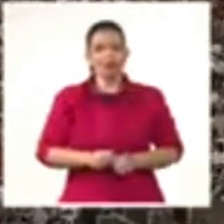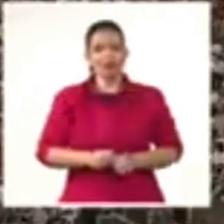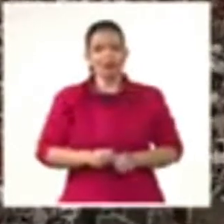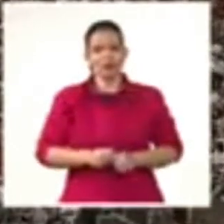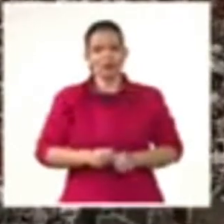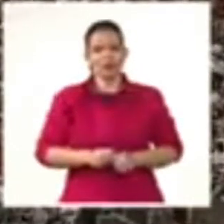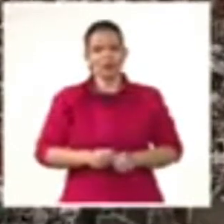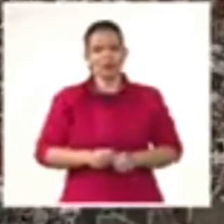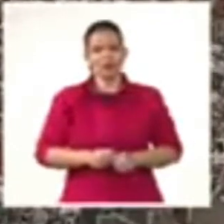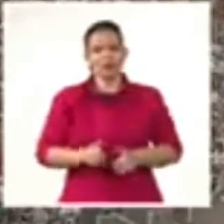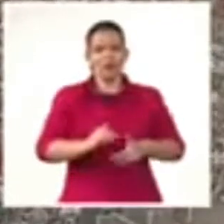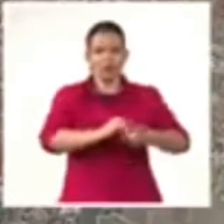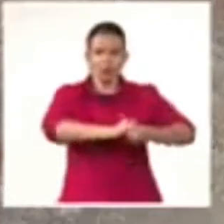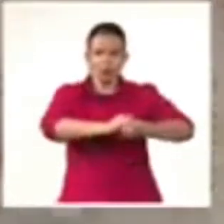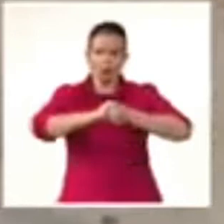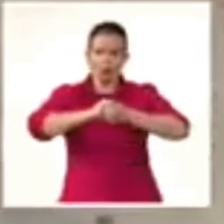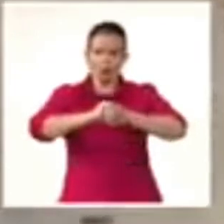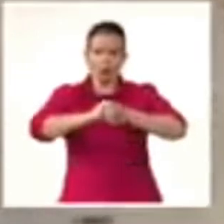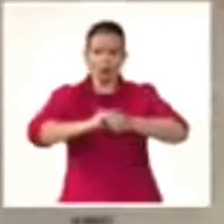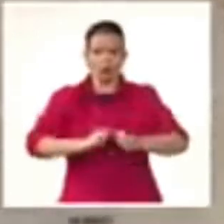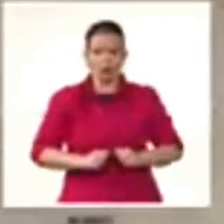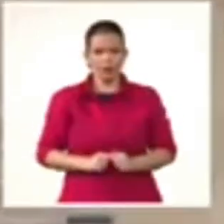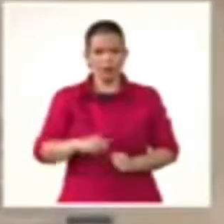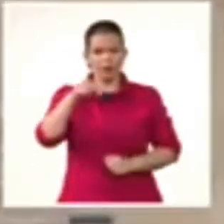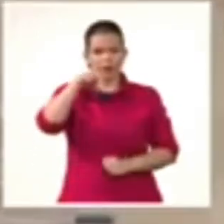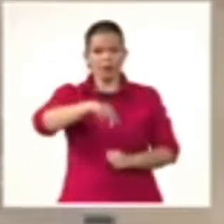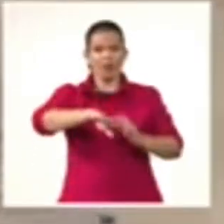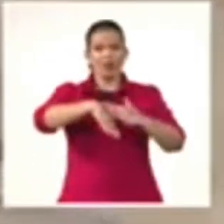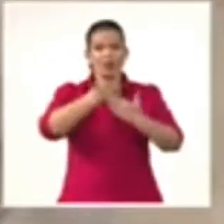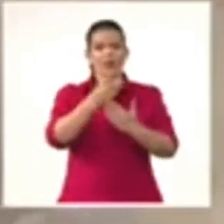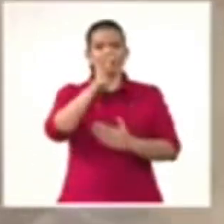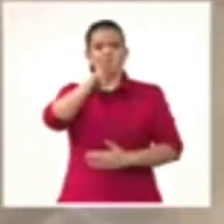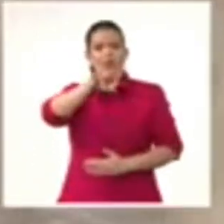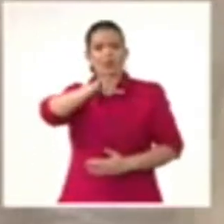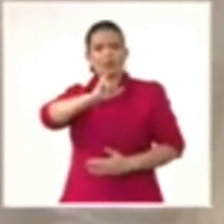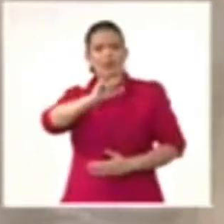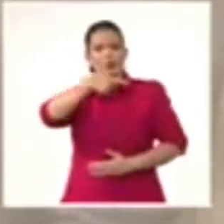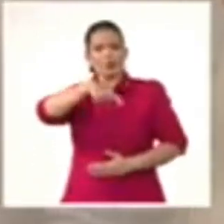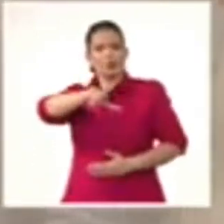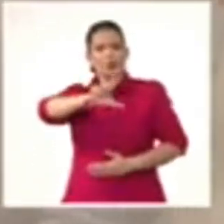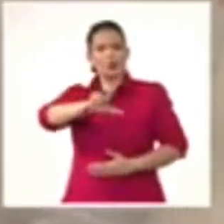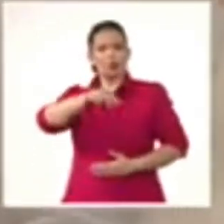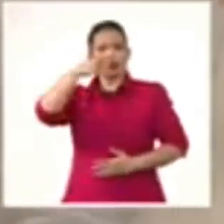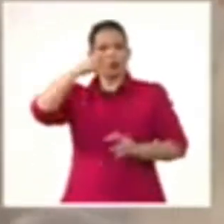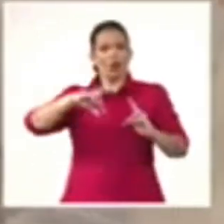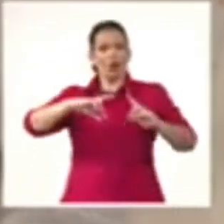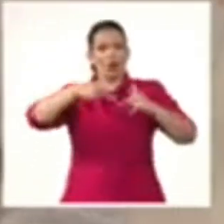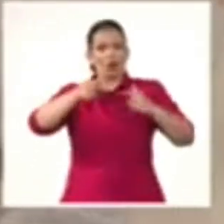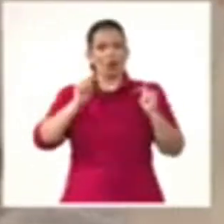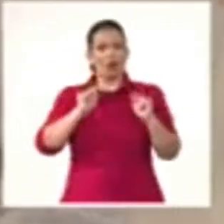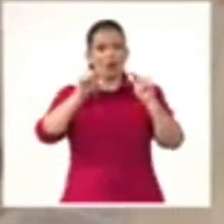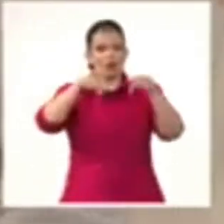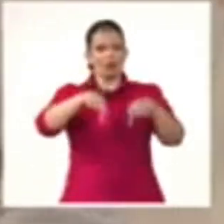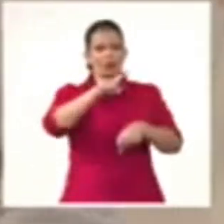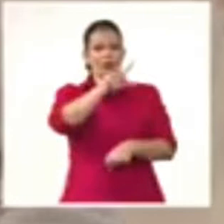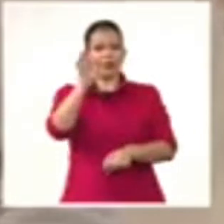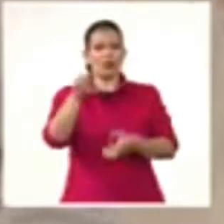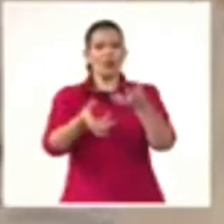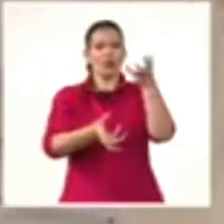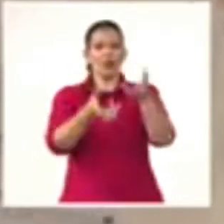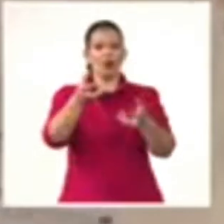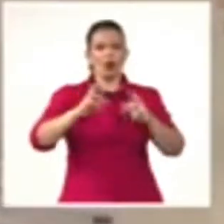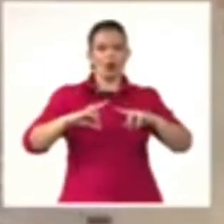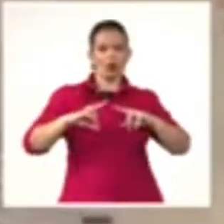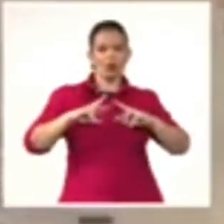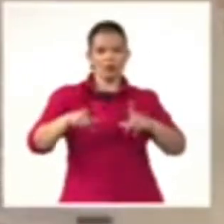compatriotas, ya estamos en 26. Volvemos a Cienfuegos y volvemos a un acto